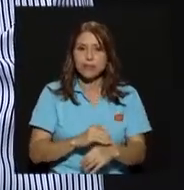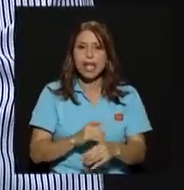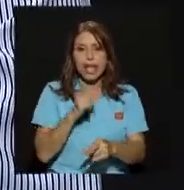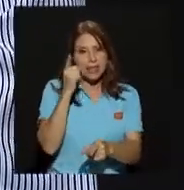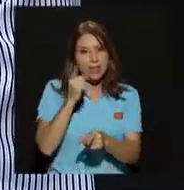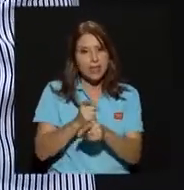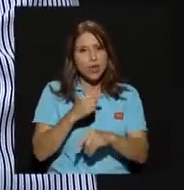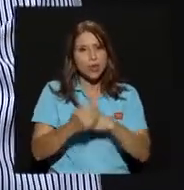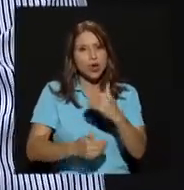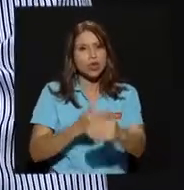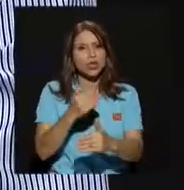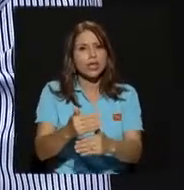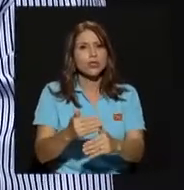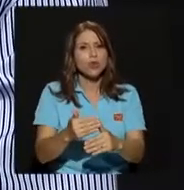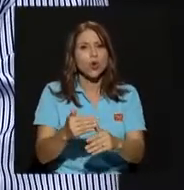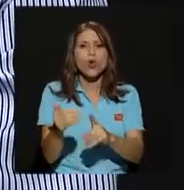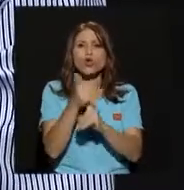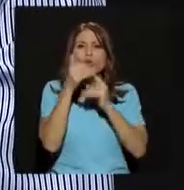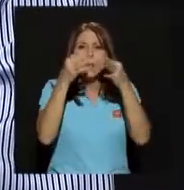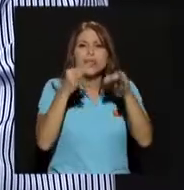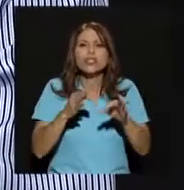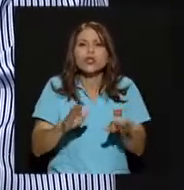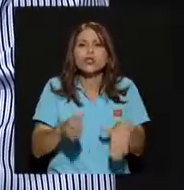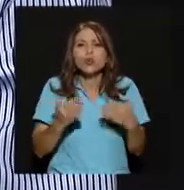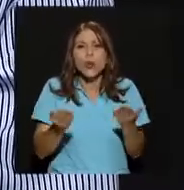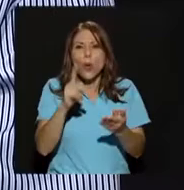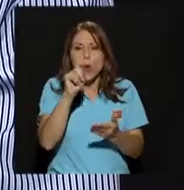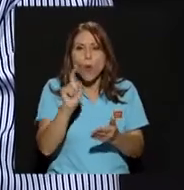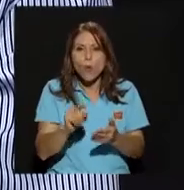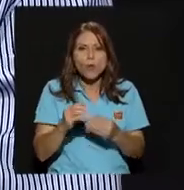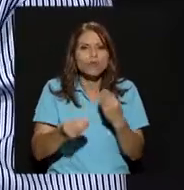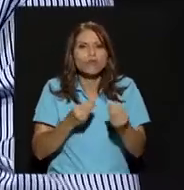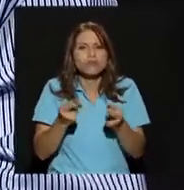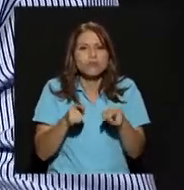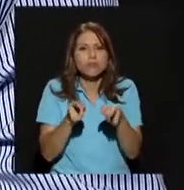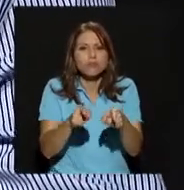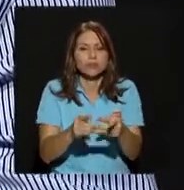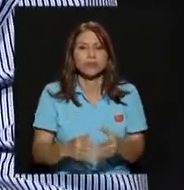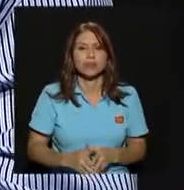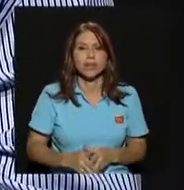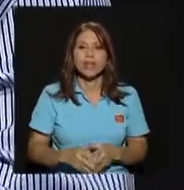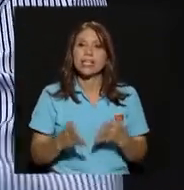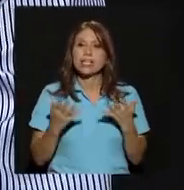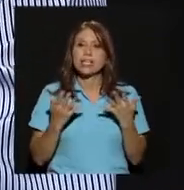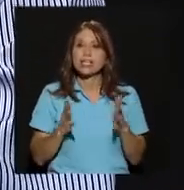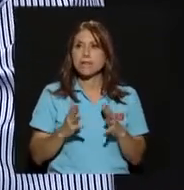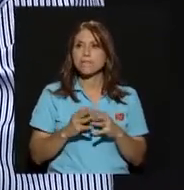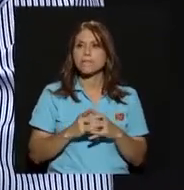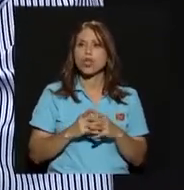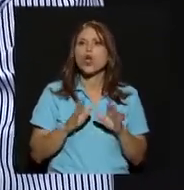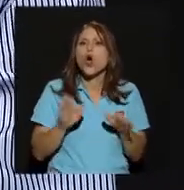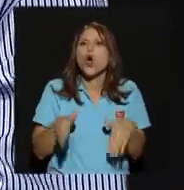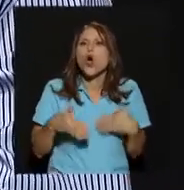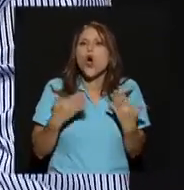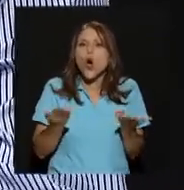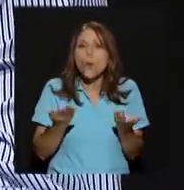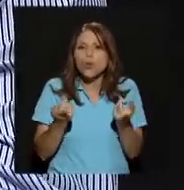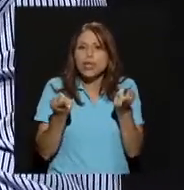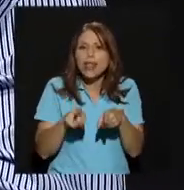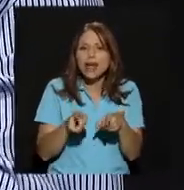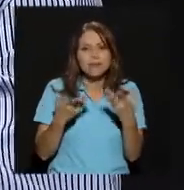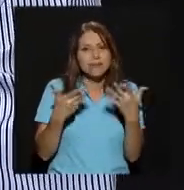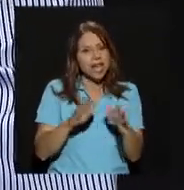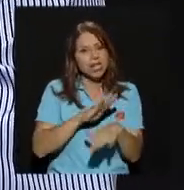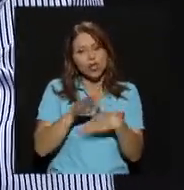proceso, cómo se toman las decisiones, qué se da. Ya el cómo se da está estructurado, hay todo